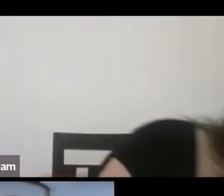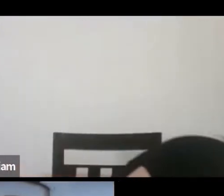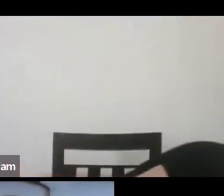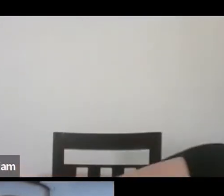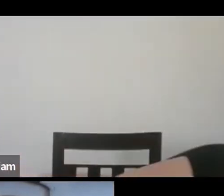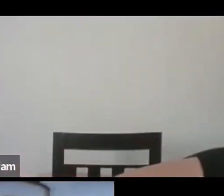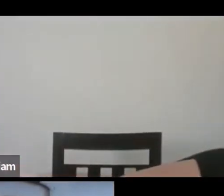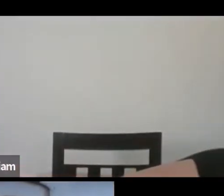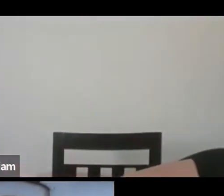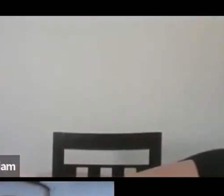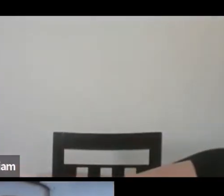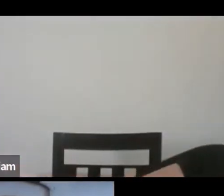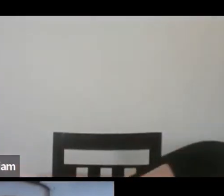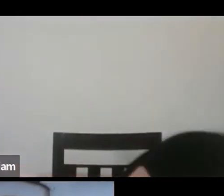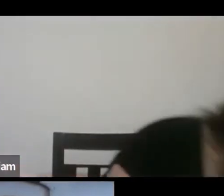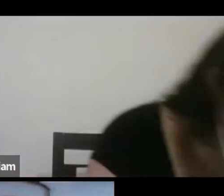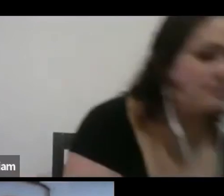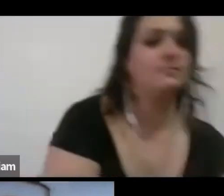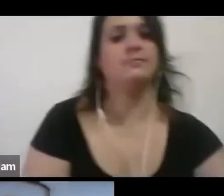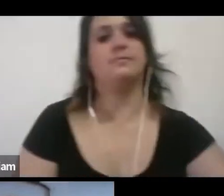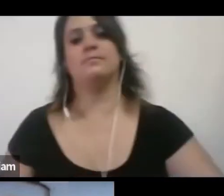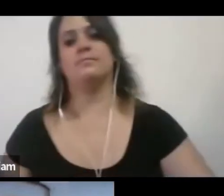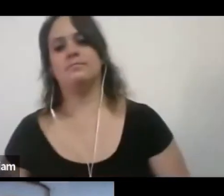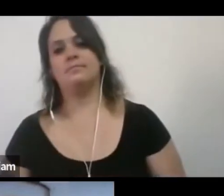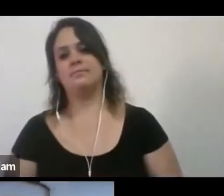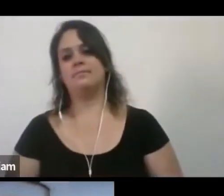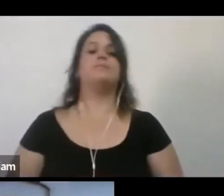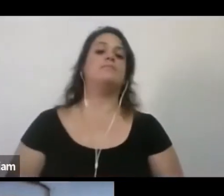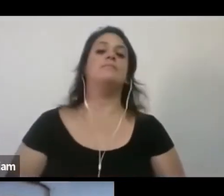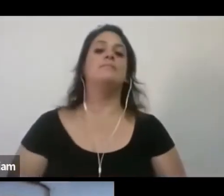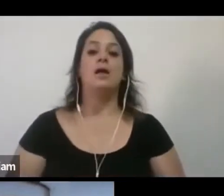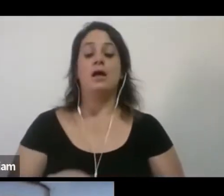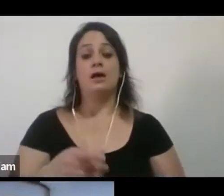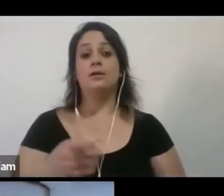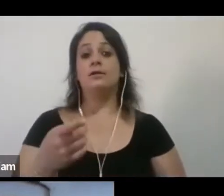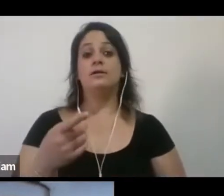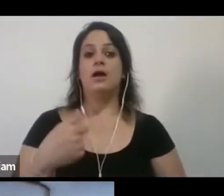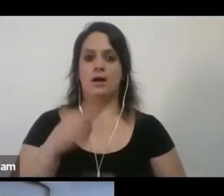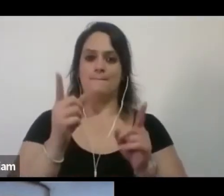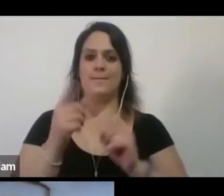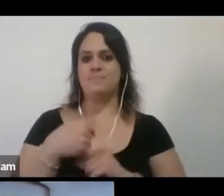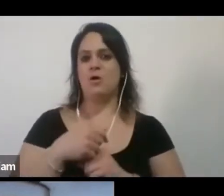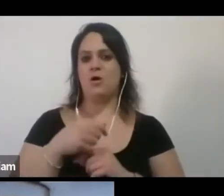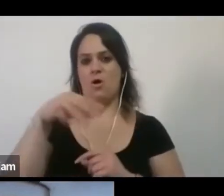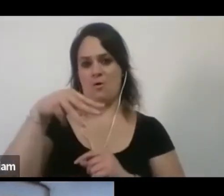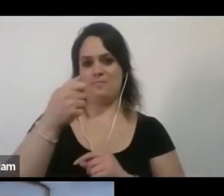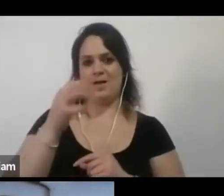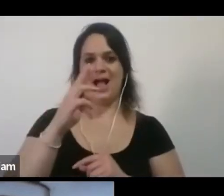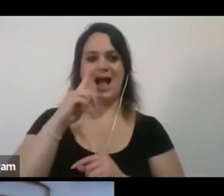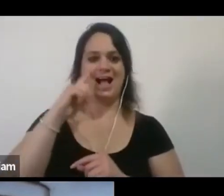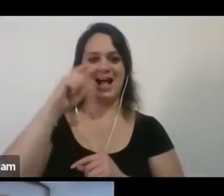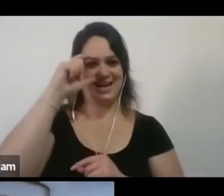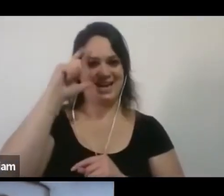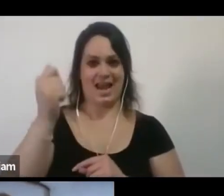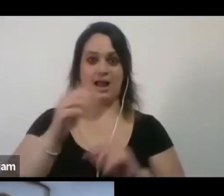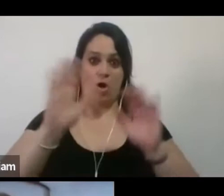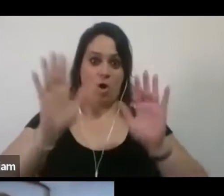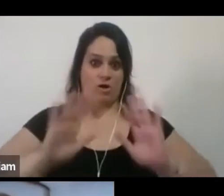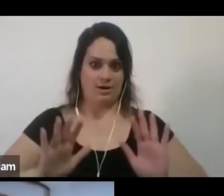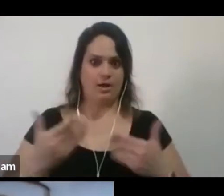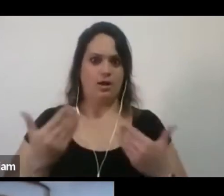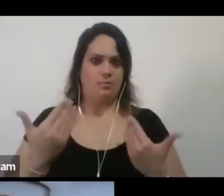No estoy escuchando. Con respecto a esto que dice Mariela, que sí, que se puede, que uno se puede organizar, Sofi,